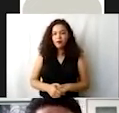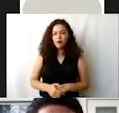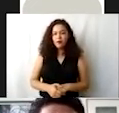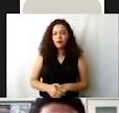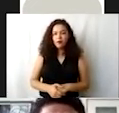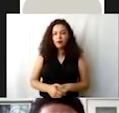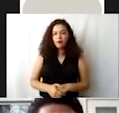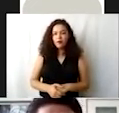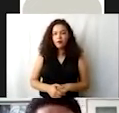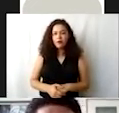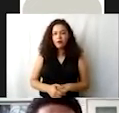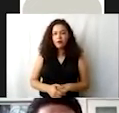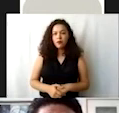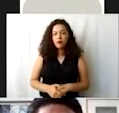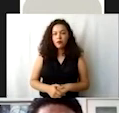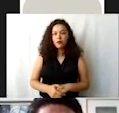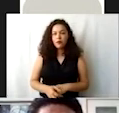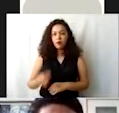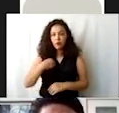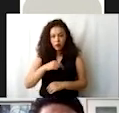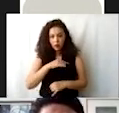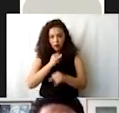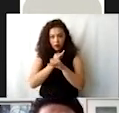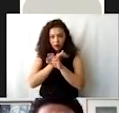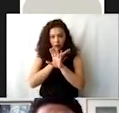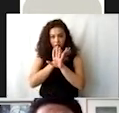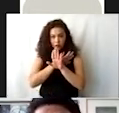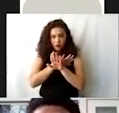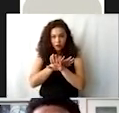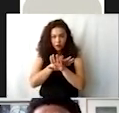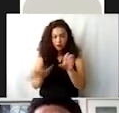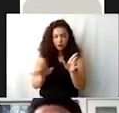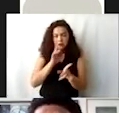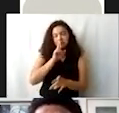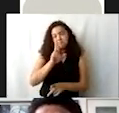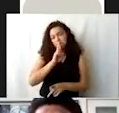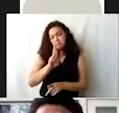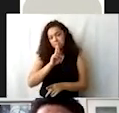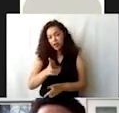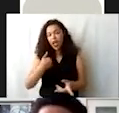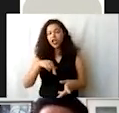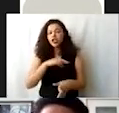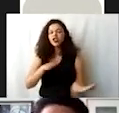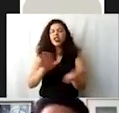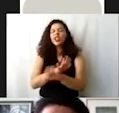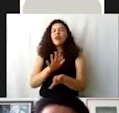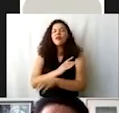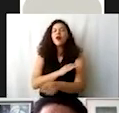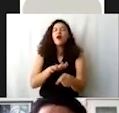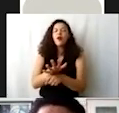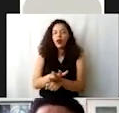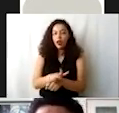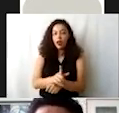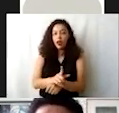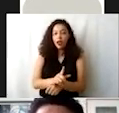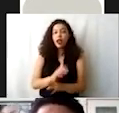proporcionar los datos y los movimientos que vamos a hacer, ¿sí? Registramos ya